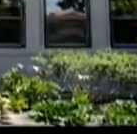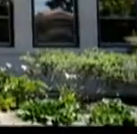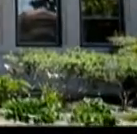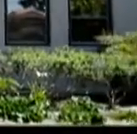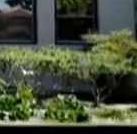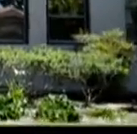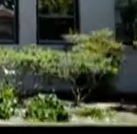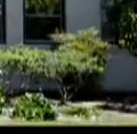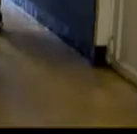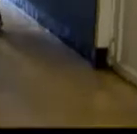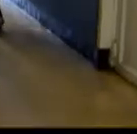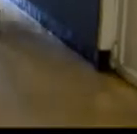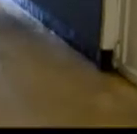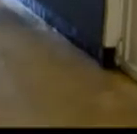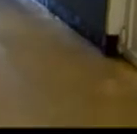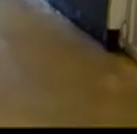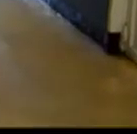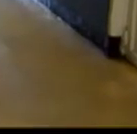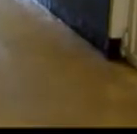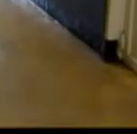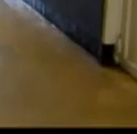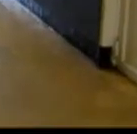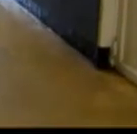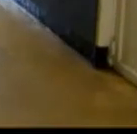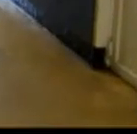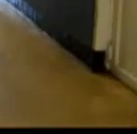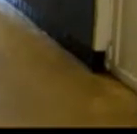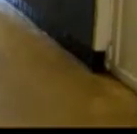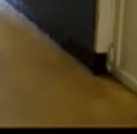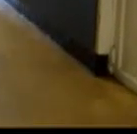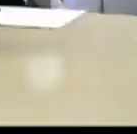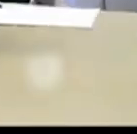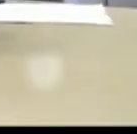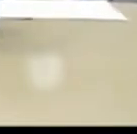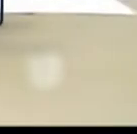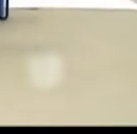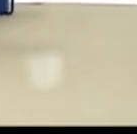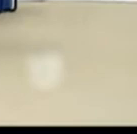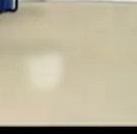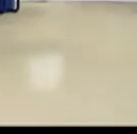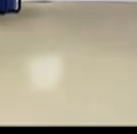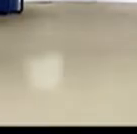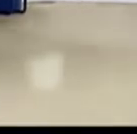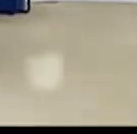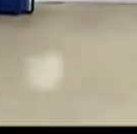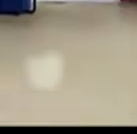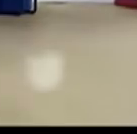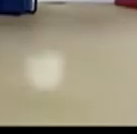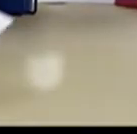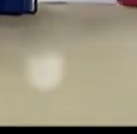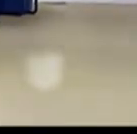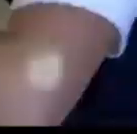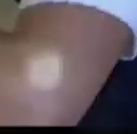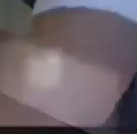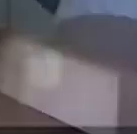aumento traerá consigo nuevos retos, así como la diversificación de la comunidad hispana en los Estados Unidos.